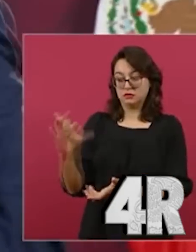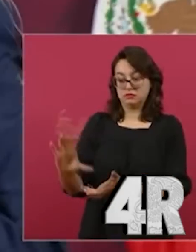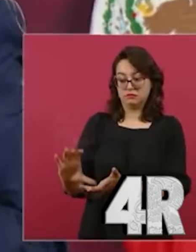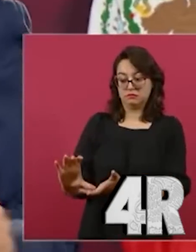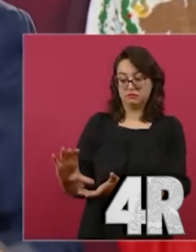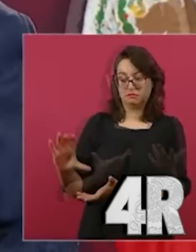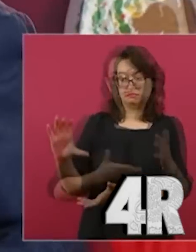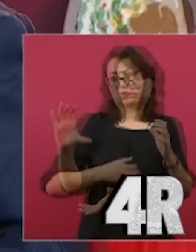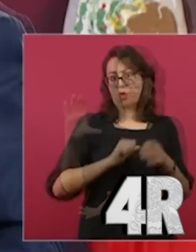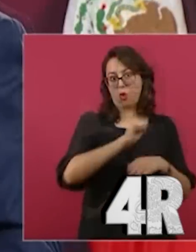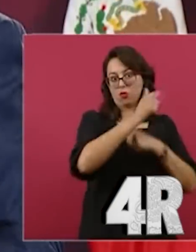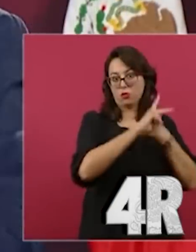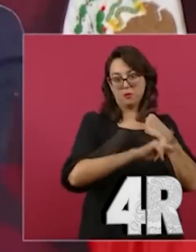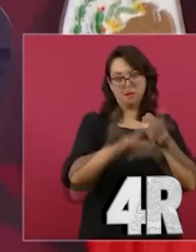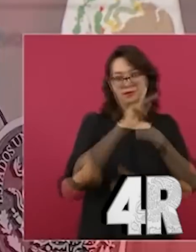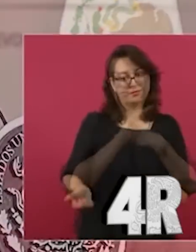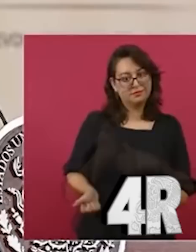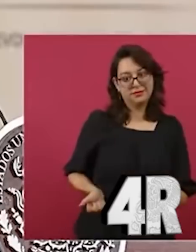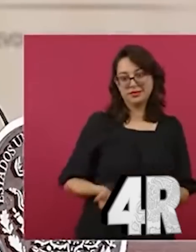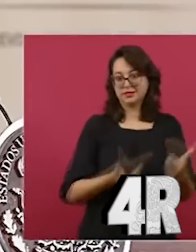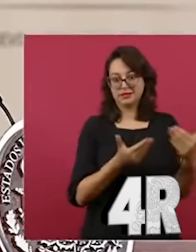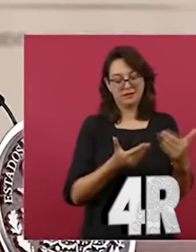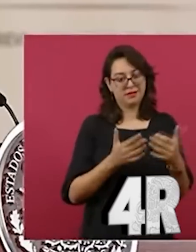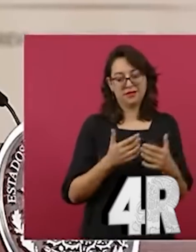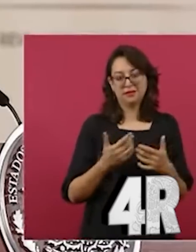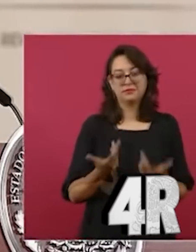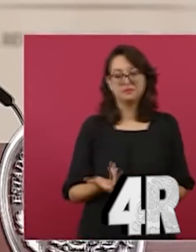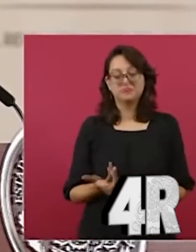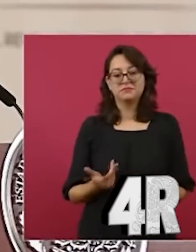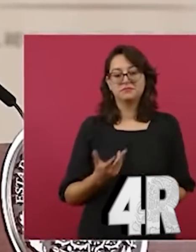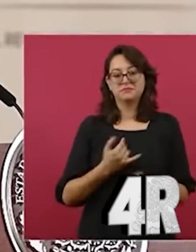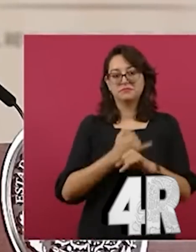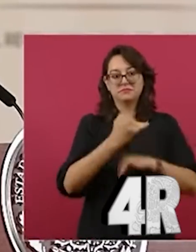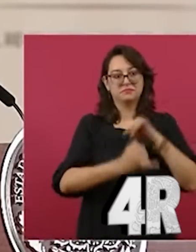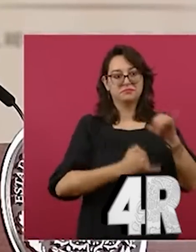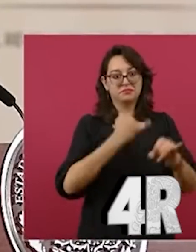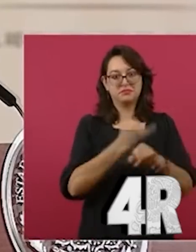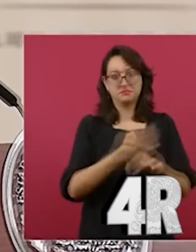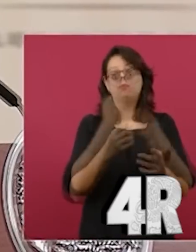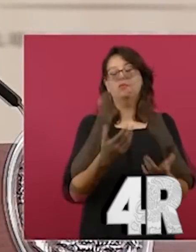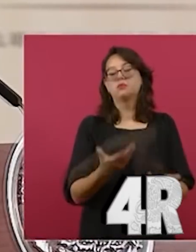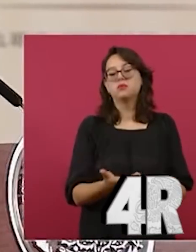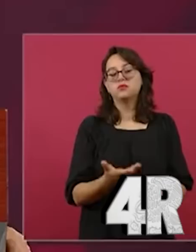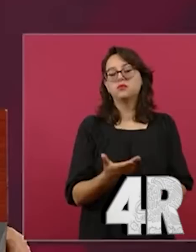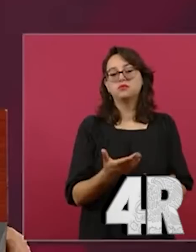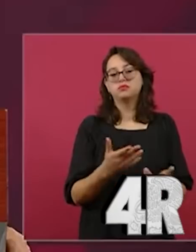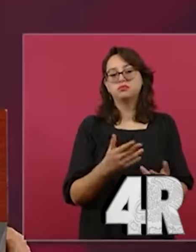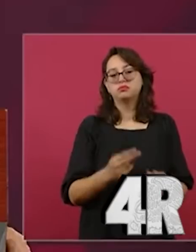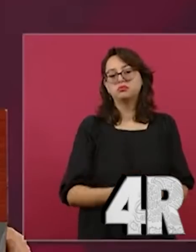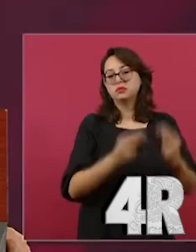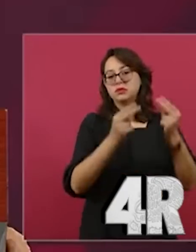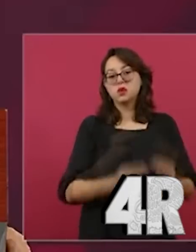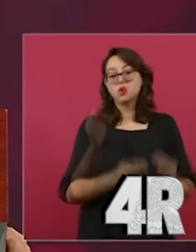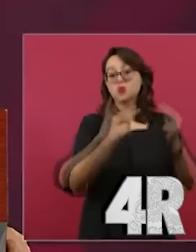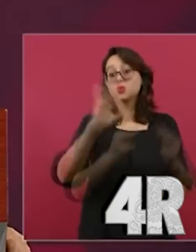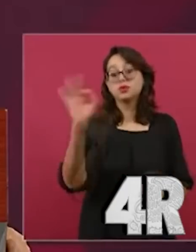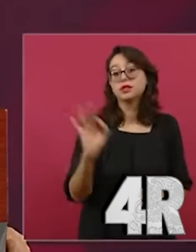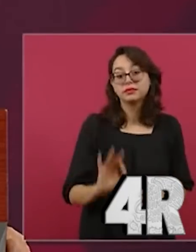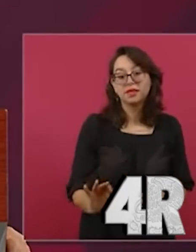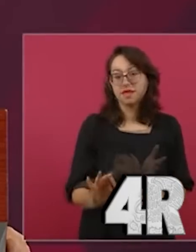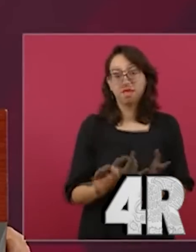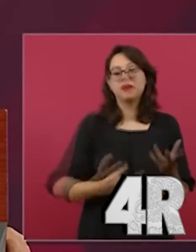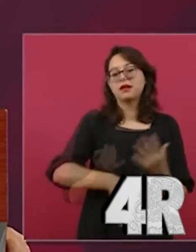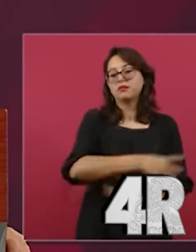bonos como casas de bolsa en donde supuestamente les este ofrecían